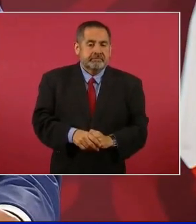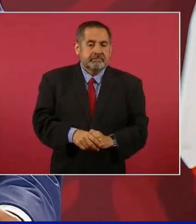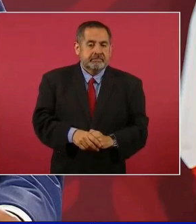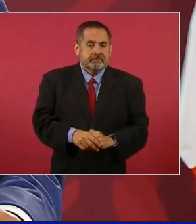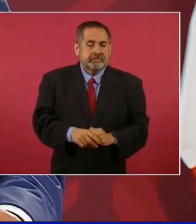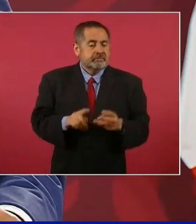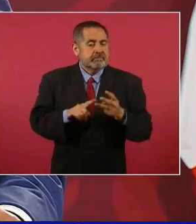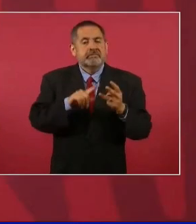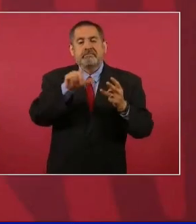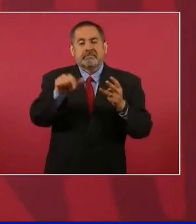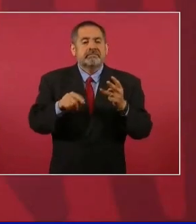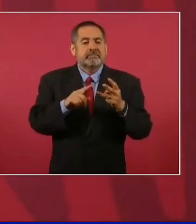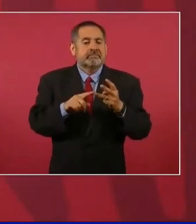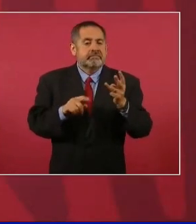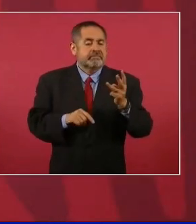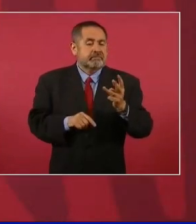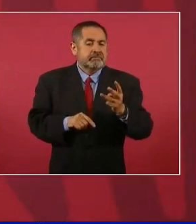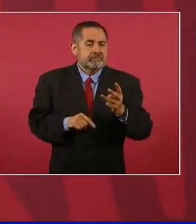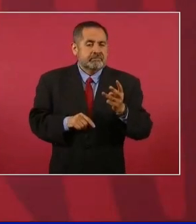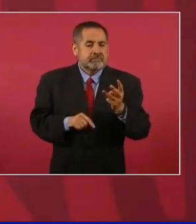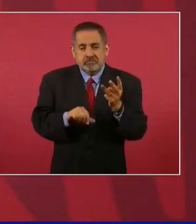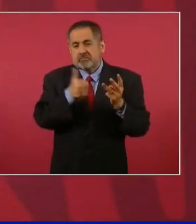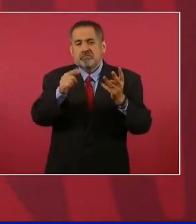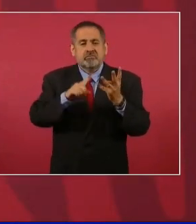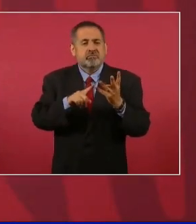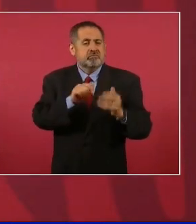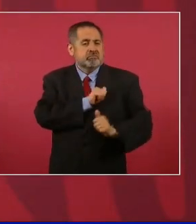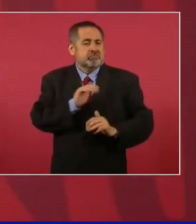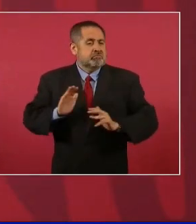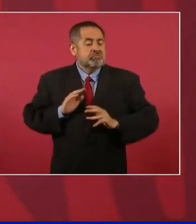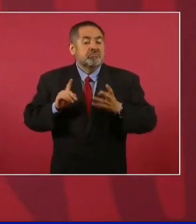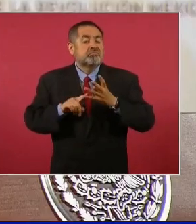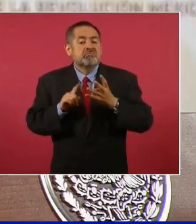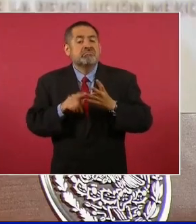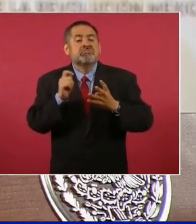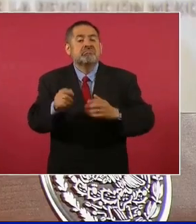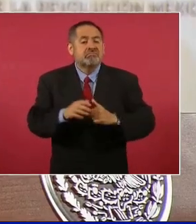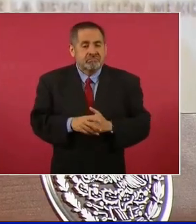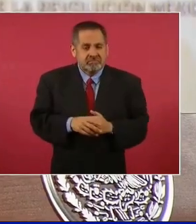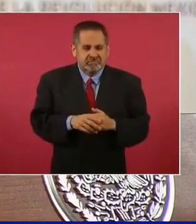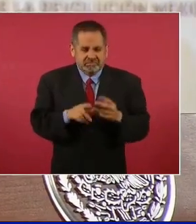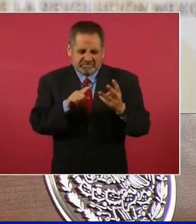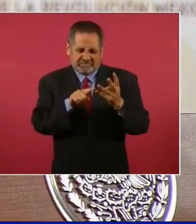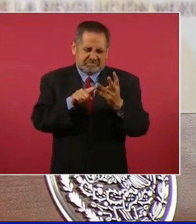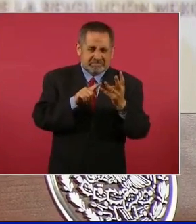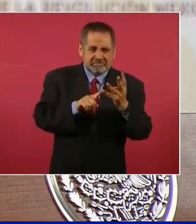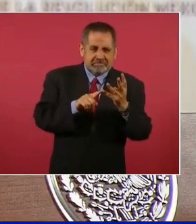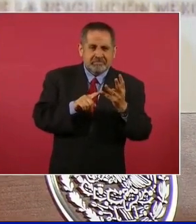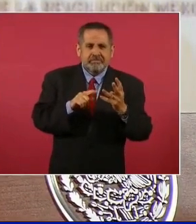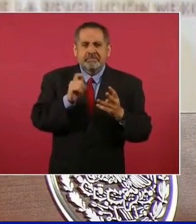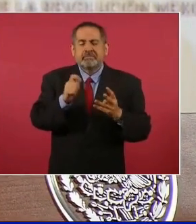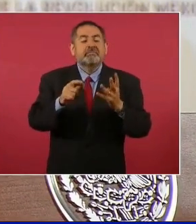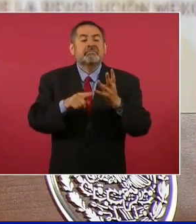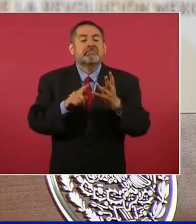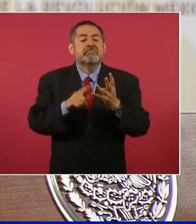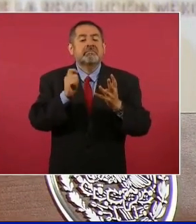Y luego otro militar, estaba entre 2